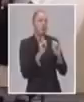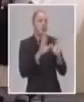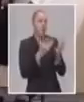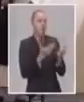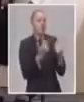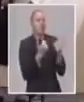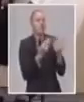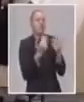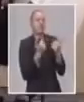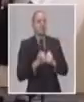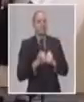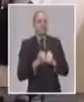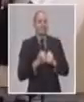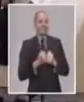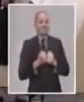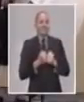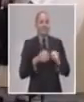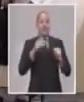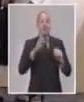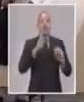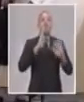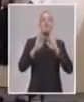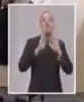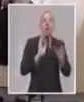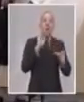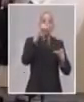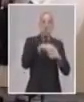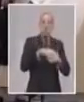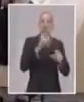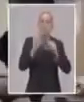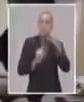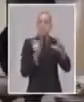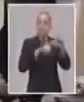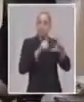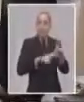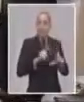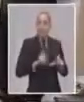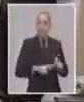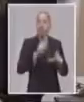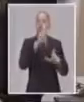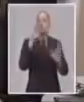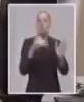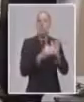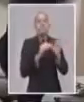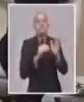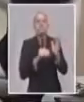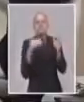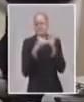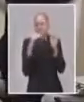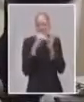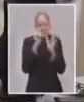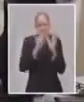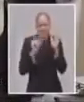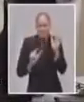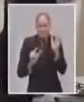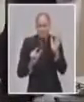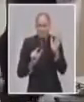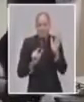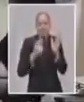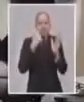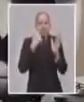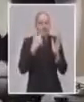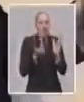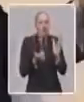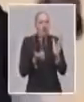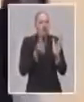Todos los que critican a Mariela Castro en las redes sociales no son personas, no, son roboces, dice Randy. Dice Randy que todo eso es automático,